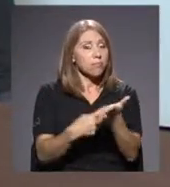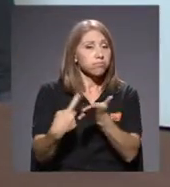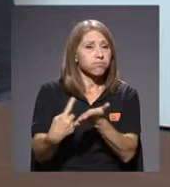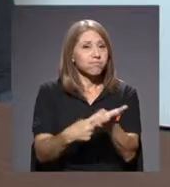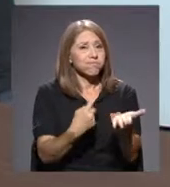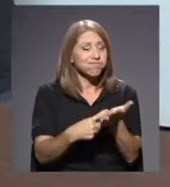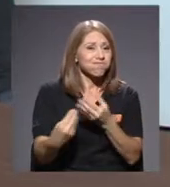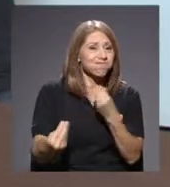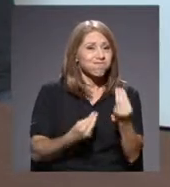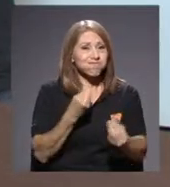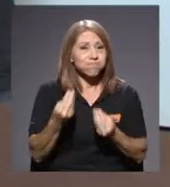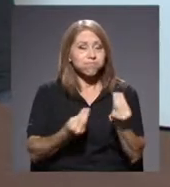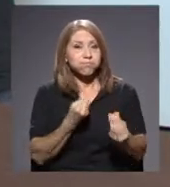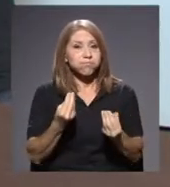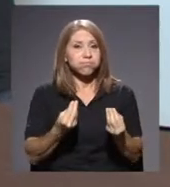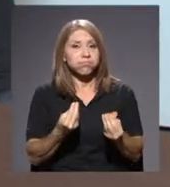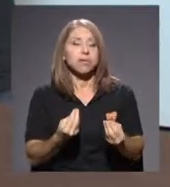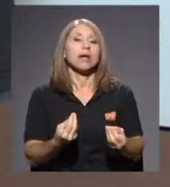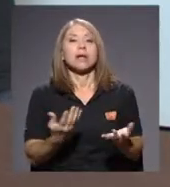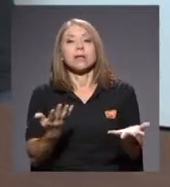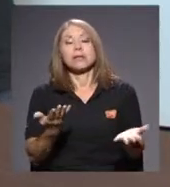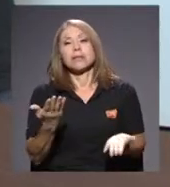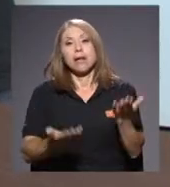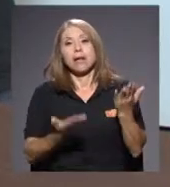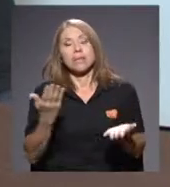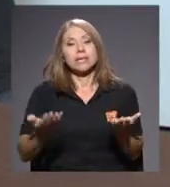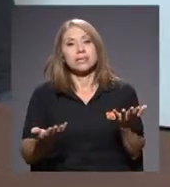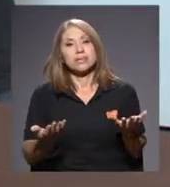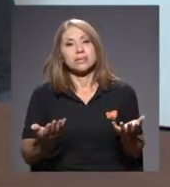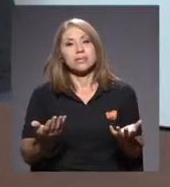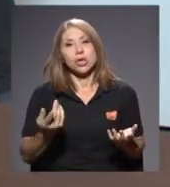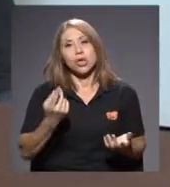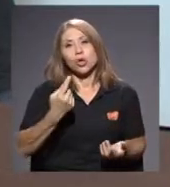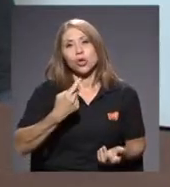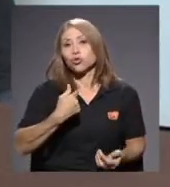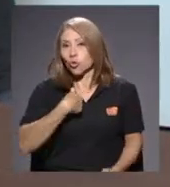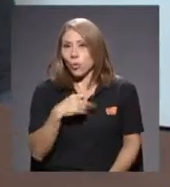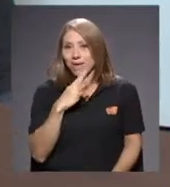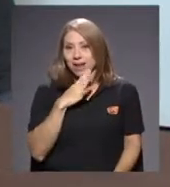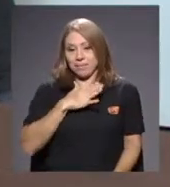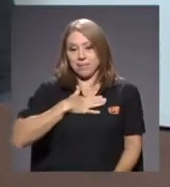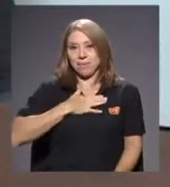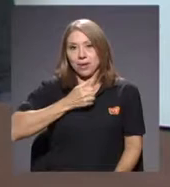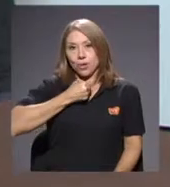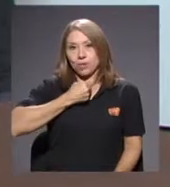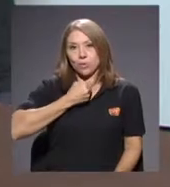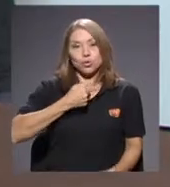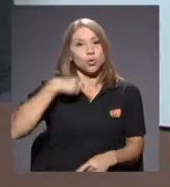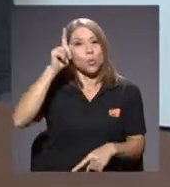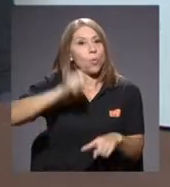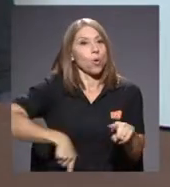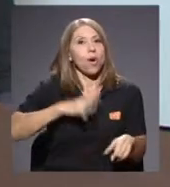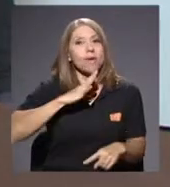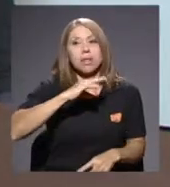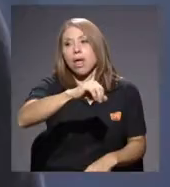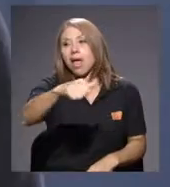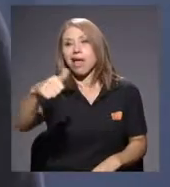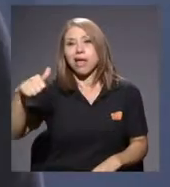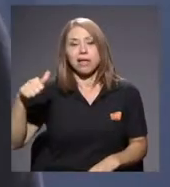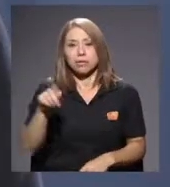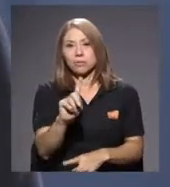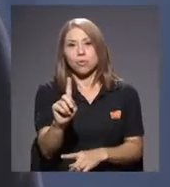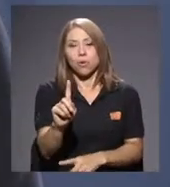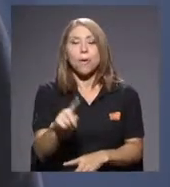yo, tal vez nosotros fuimos, voy a hablar de mi periodismo porque no puedo hablar del periodismo de ningún otro colega,